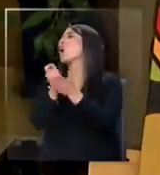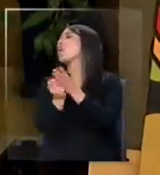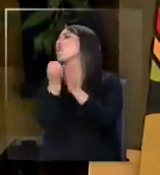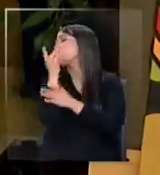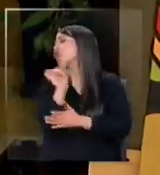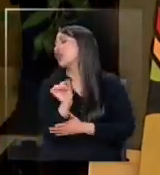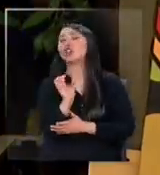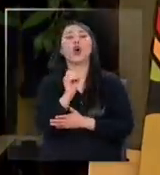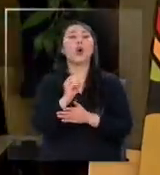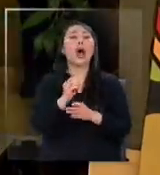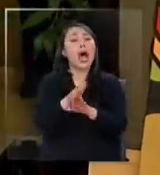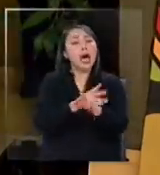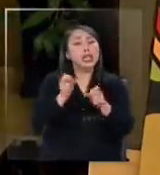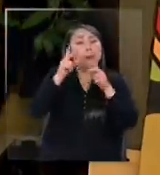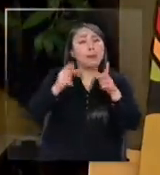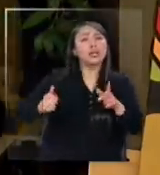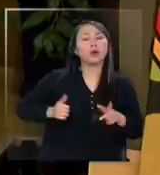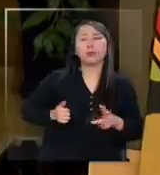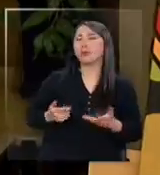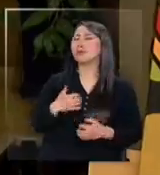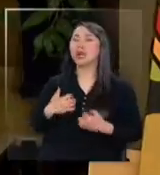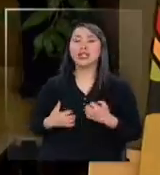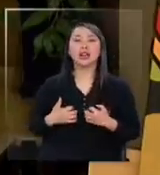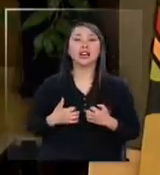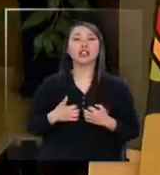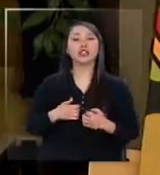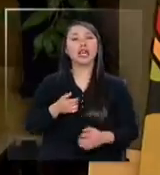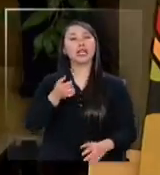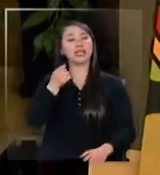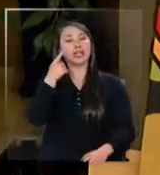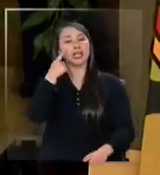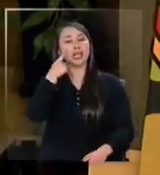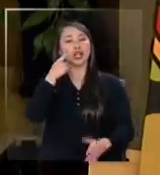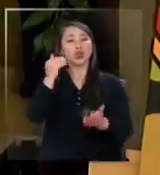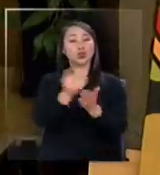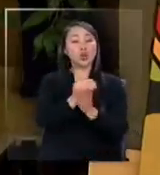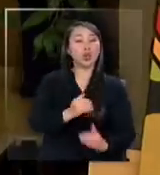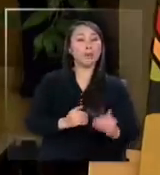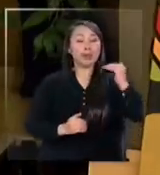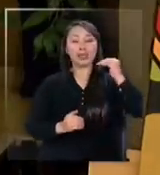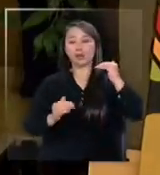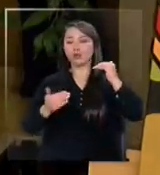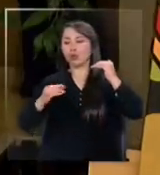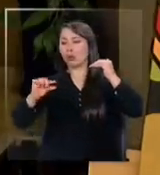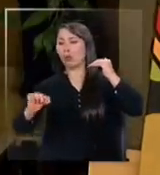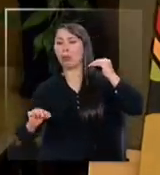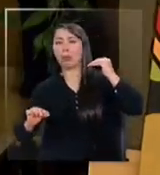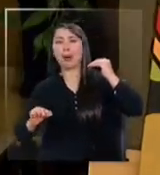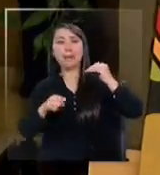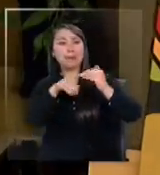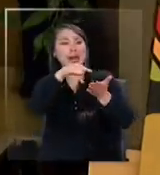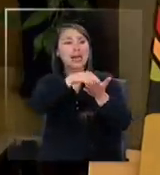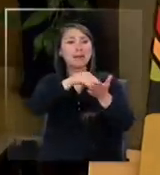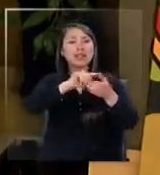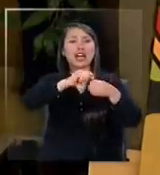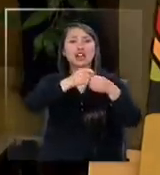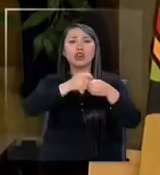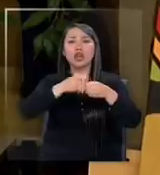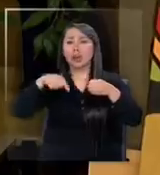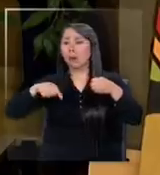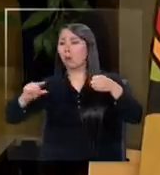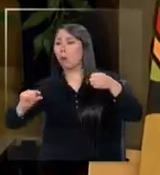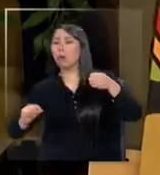es irritante saber que la distancia que separa al sueldo mínimo del sueldo de un parlamentario, de un ministro de Estado, es de 35